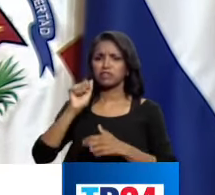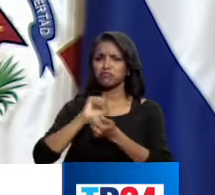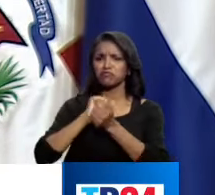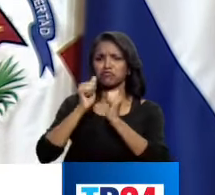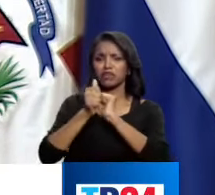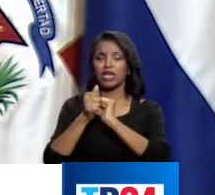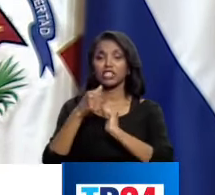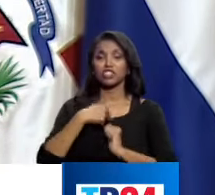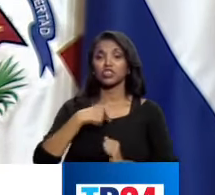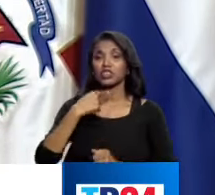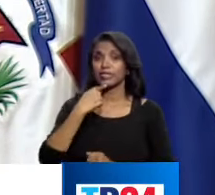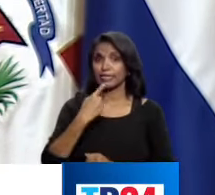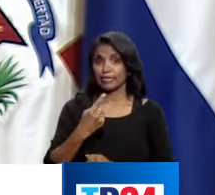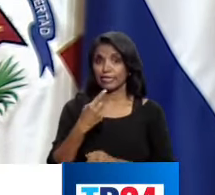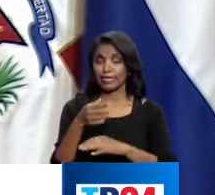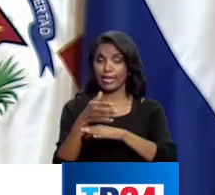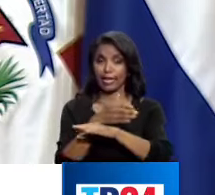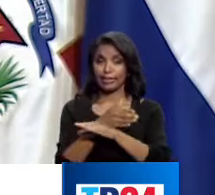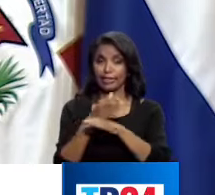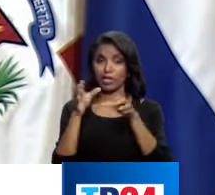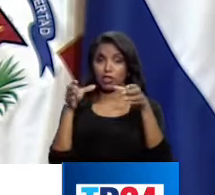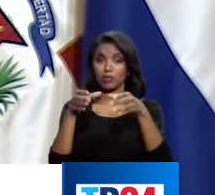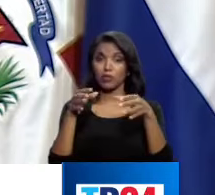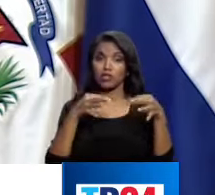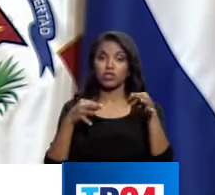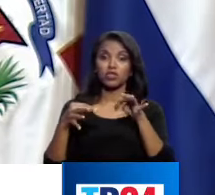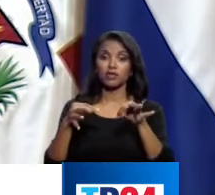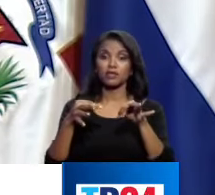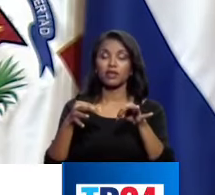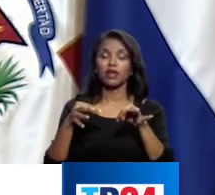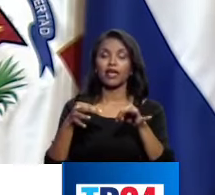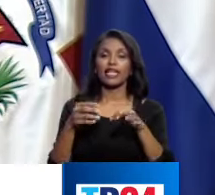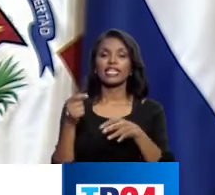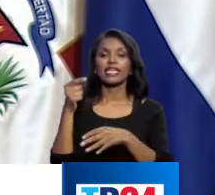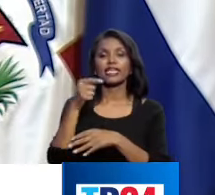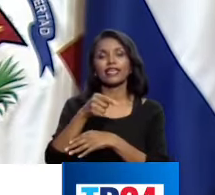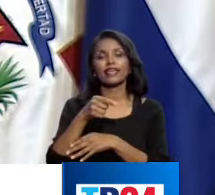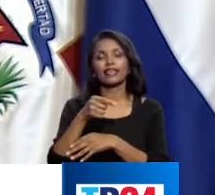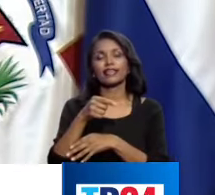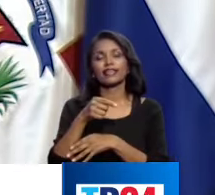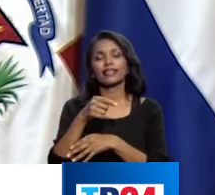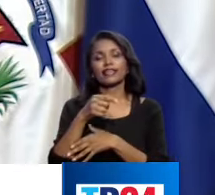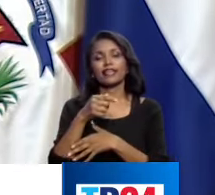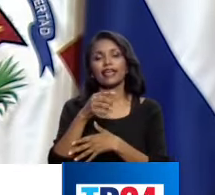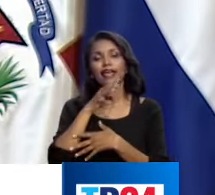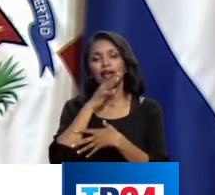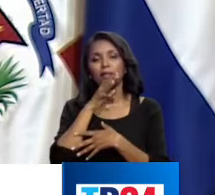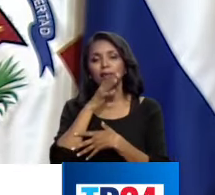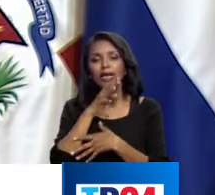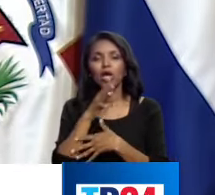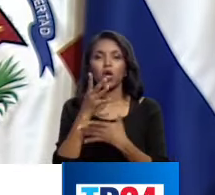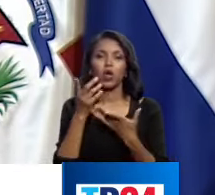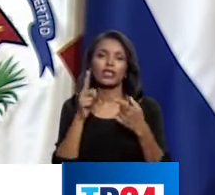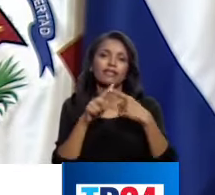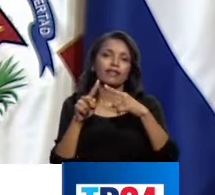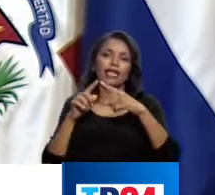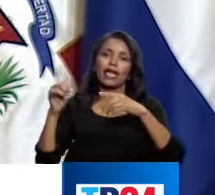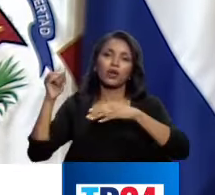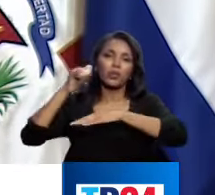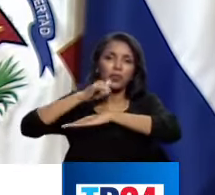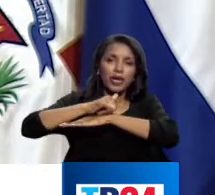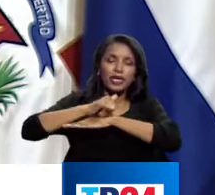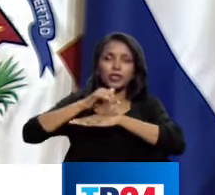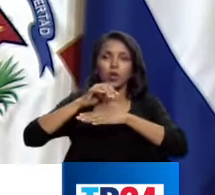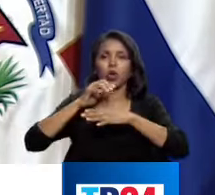tiene que liderizar el sector turismo, el que tiene que ir a sentarse a negociar con las aerolíneas, con